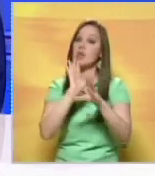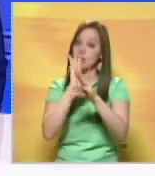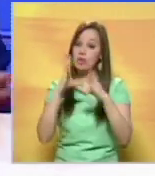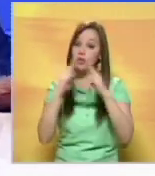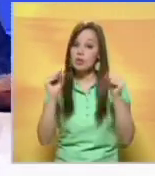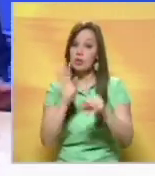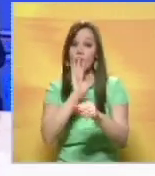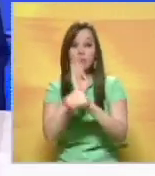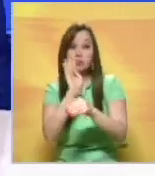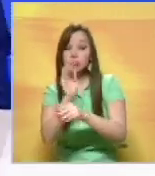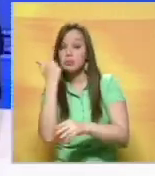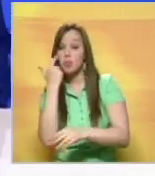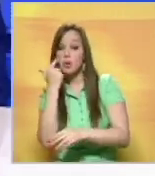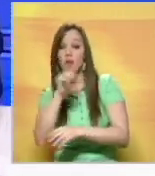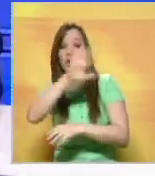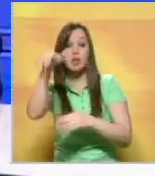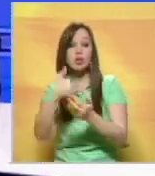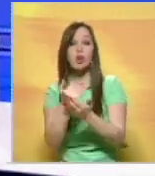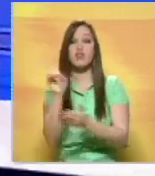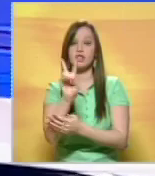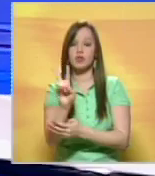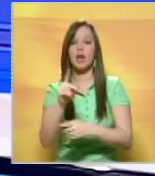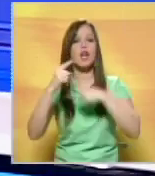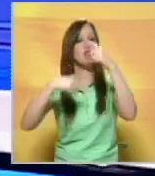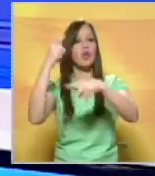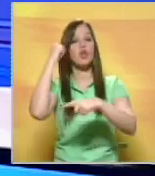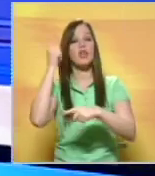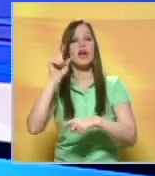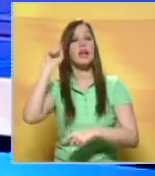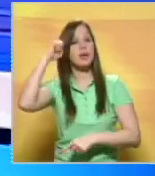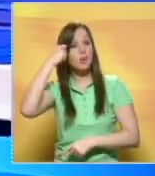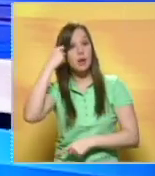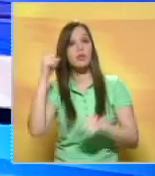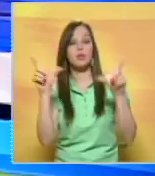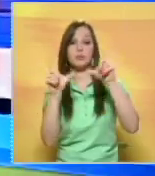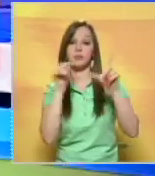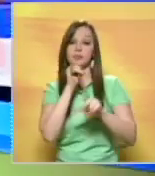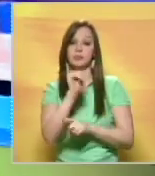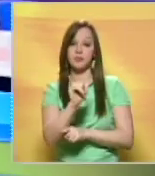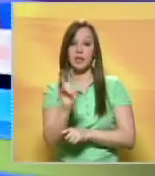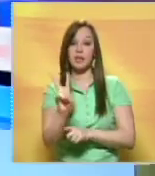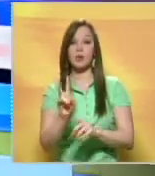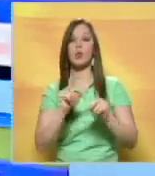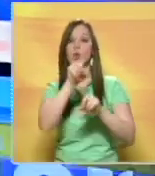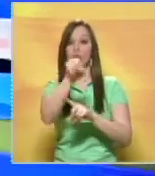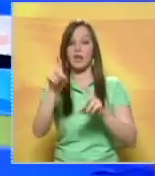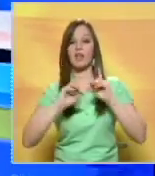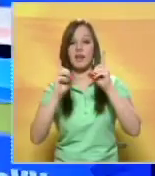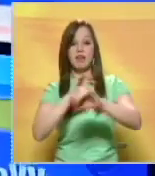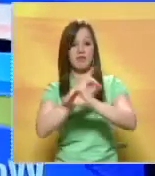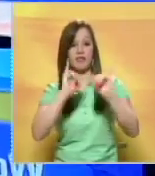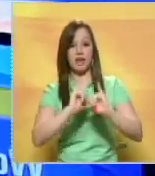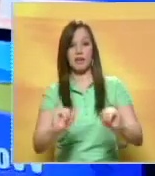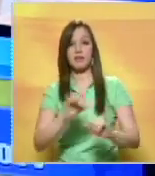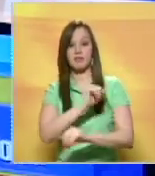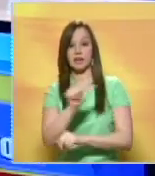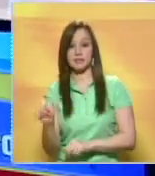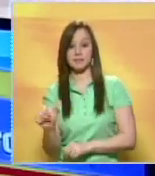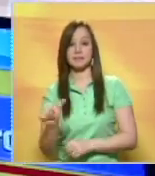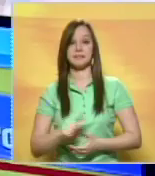Eso es en todo el territorio nacional. Como les decimos todos los días, recuerden que Noticiero Venevisión, Canal 4 reporta y ustedes deciden. Feliz fin de semana.